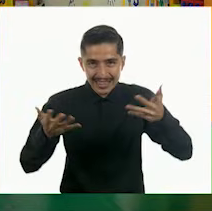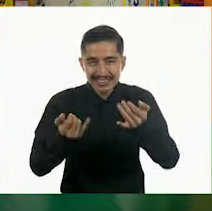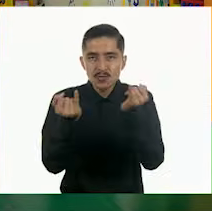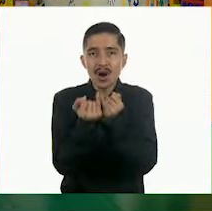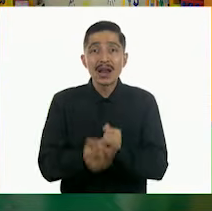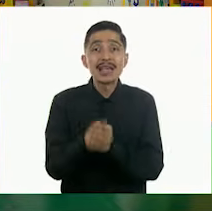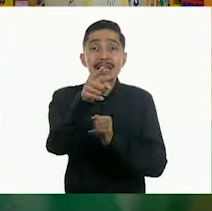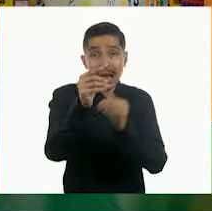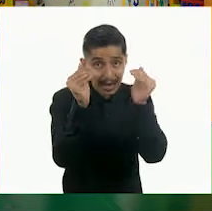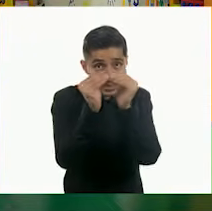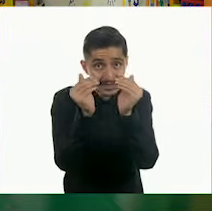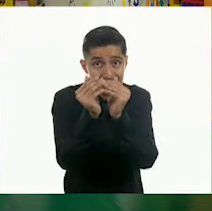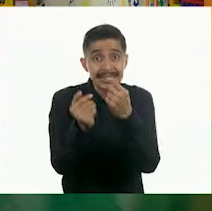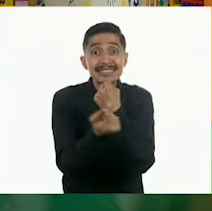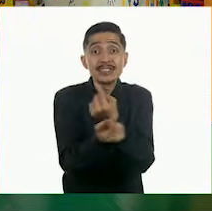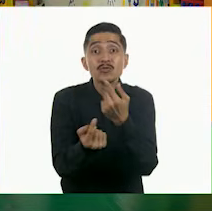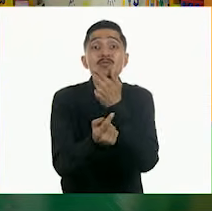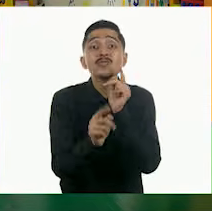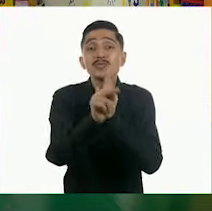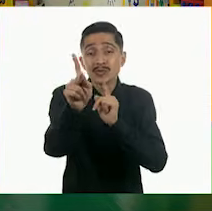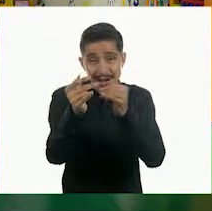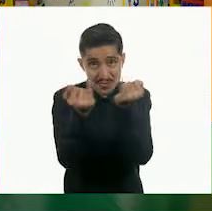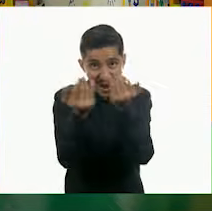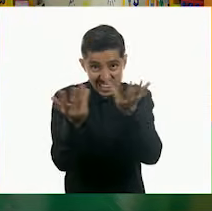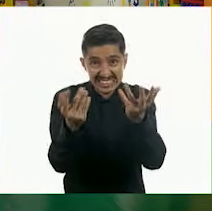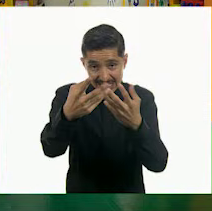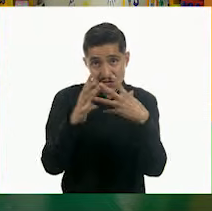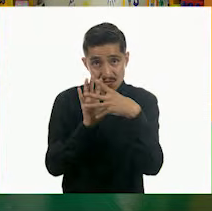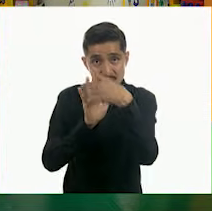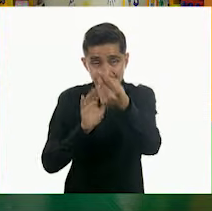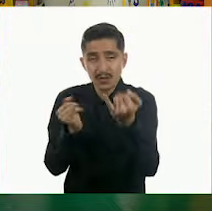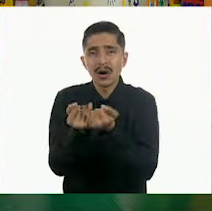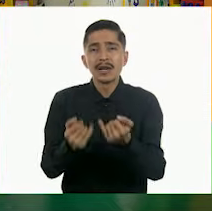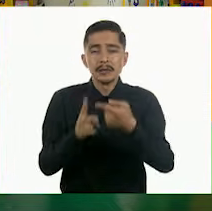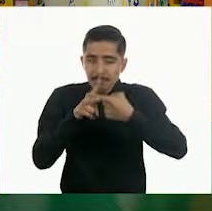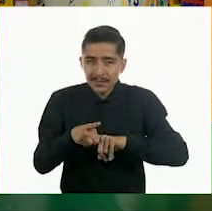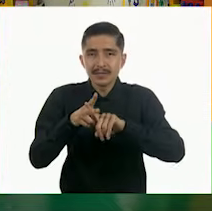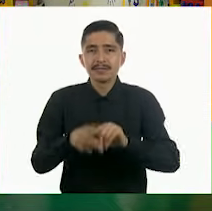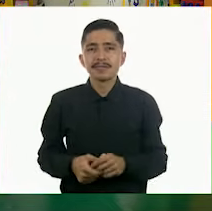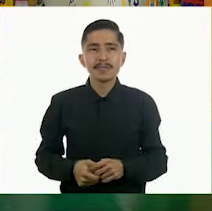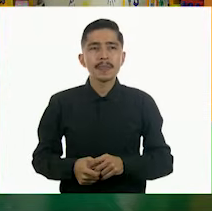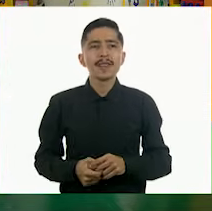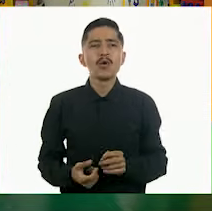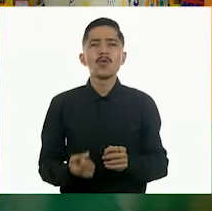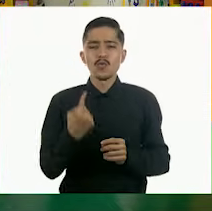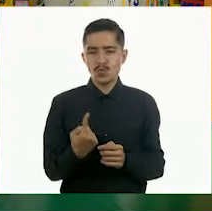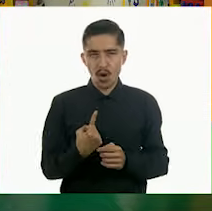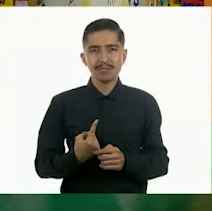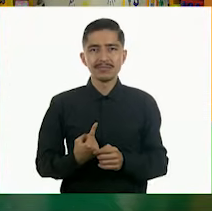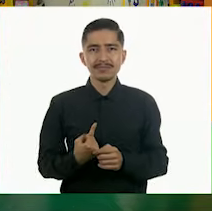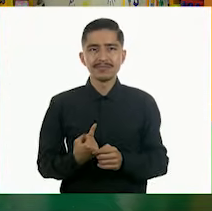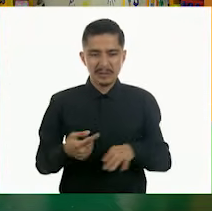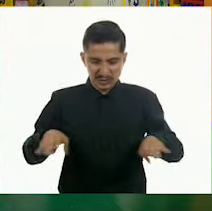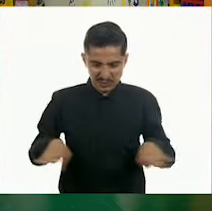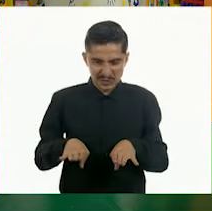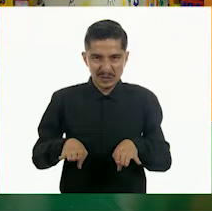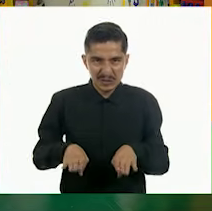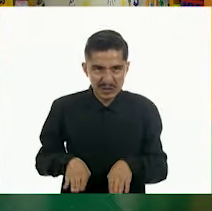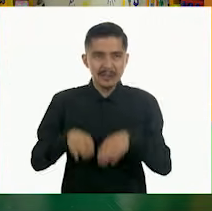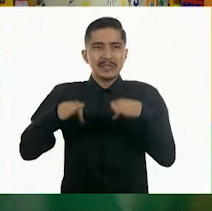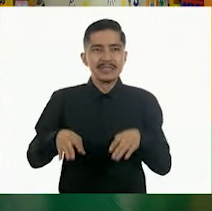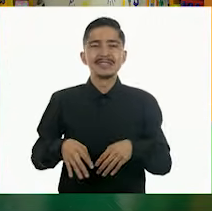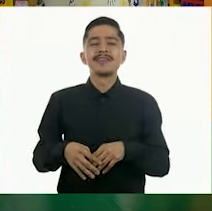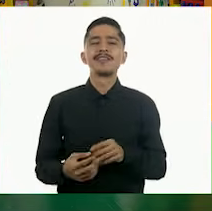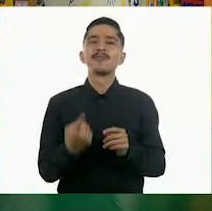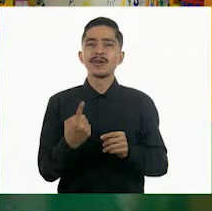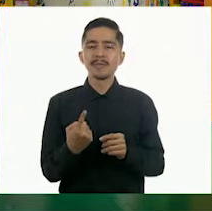casa, niños y niñas, también lo vamos a hacer ustedes. Empezamos. ¿Listos? Listo. Uno. Muy bien. Otra